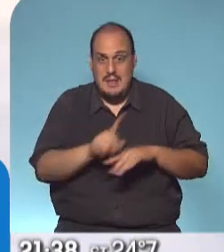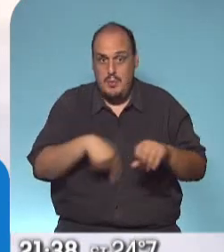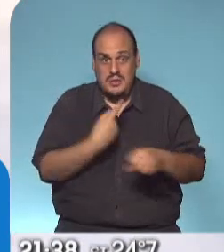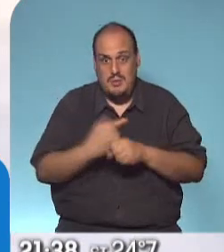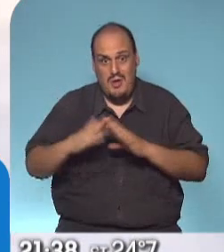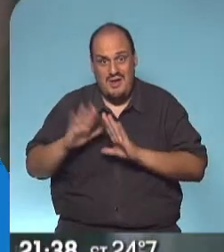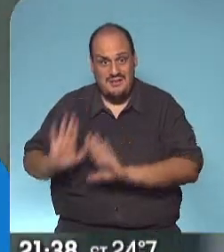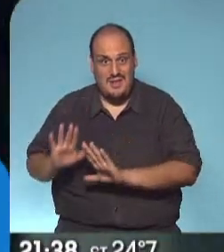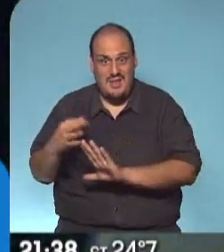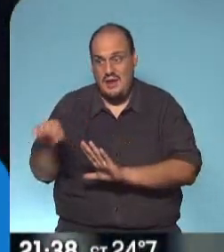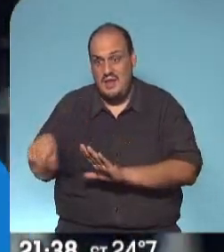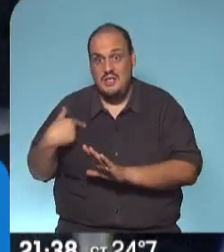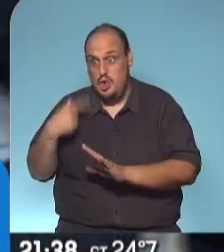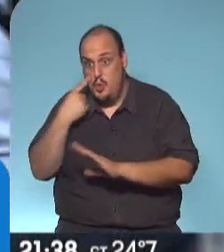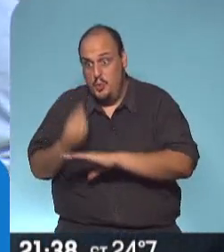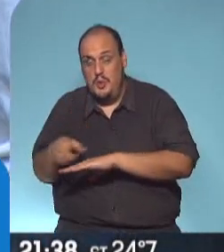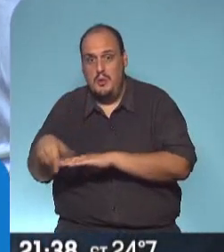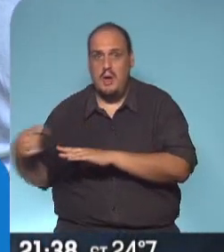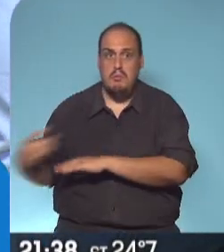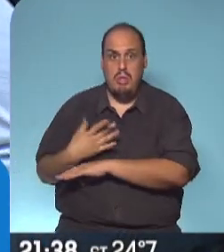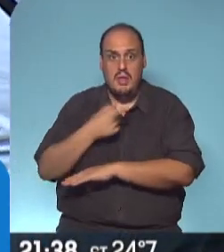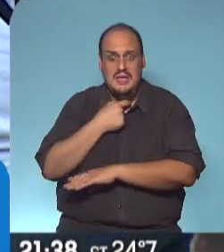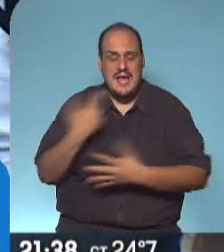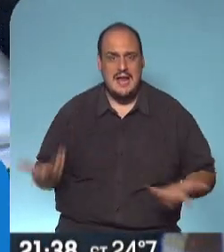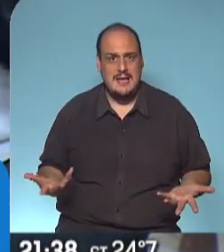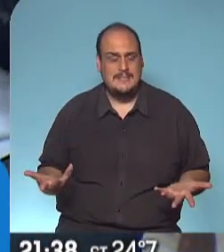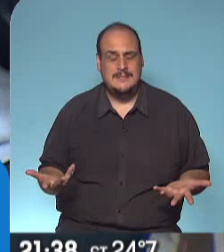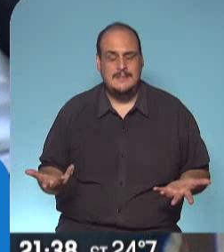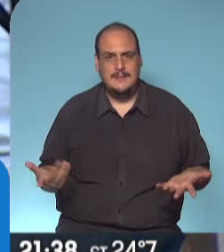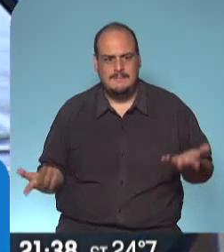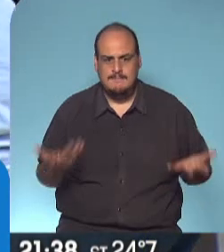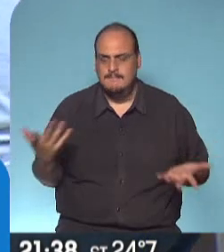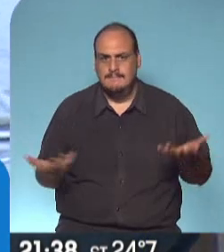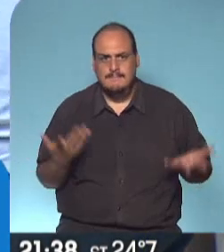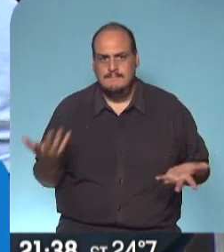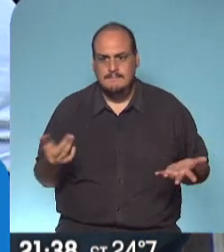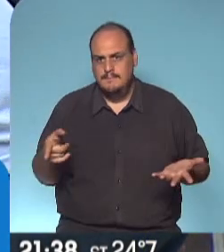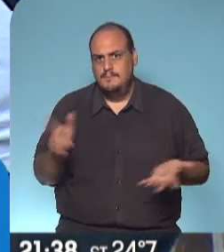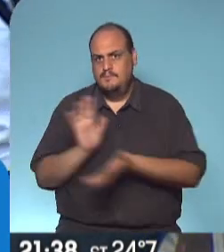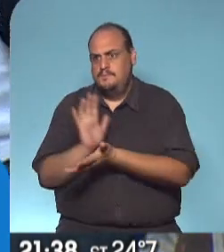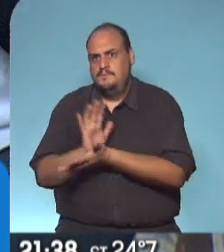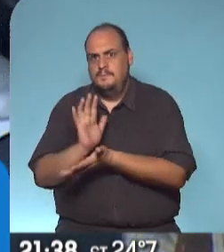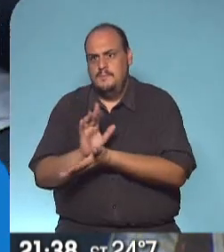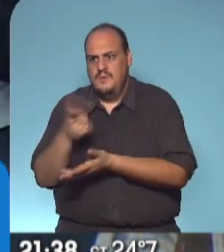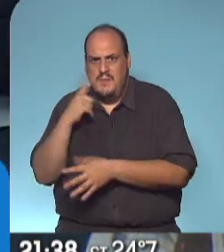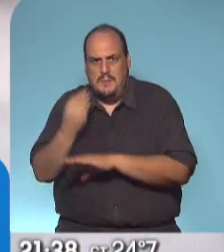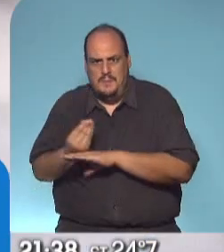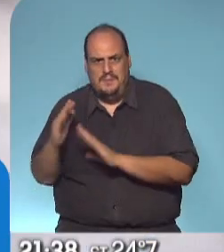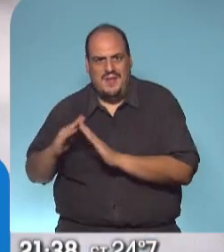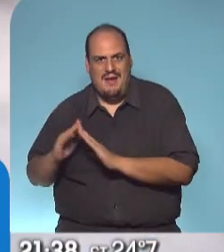te quieren echar del lugar que estás ocupando como tu vivienda, del